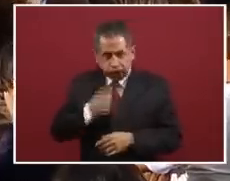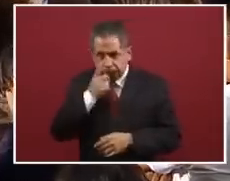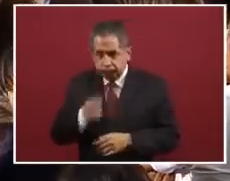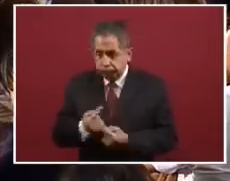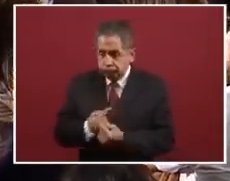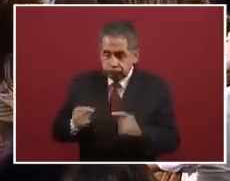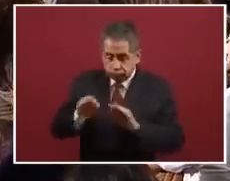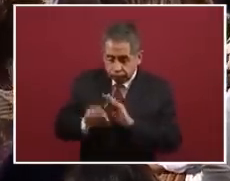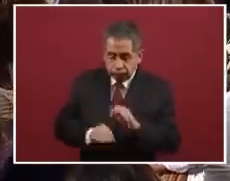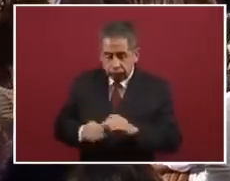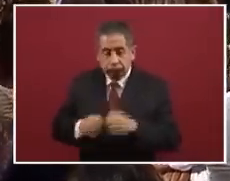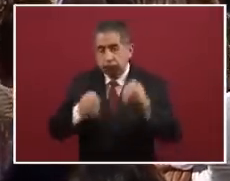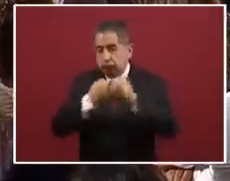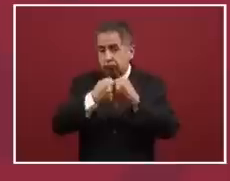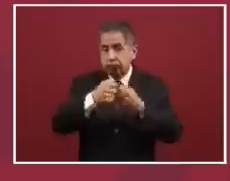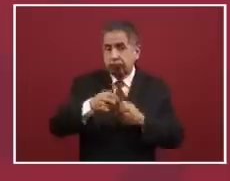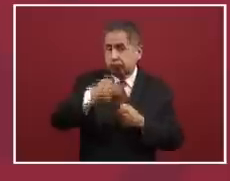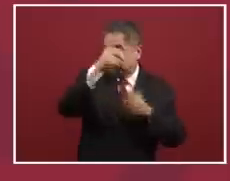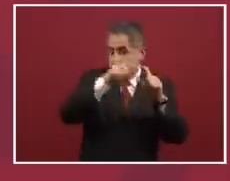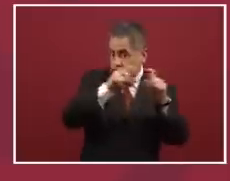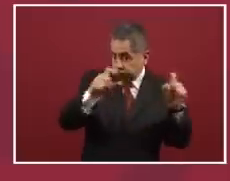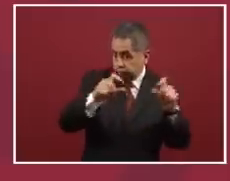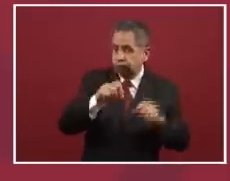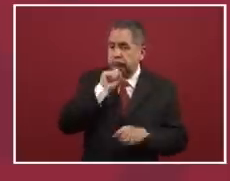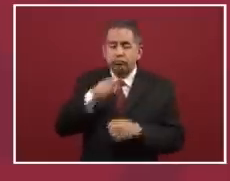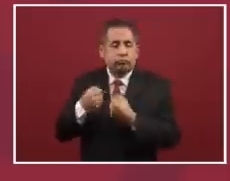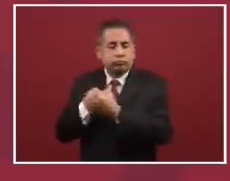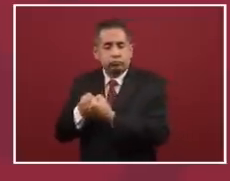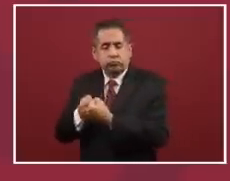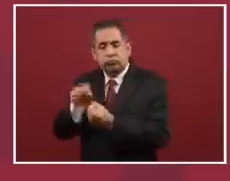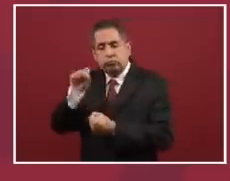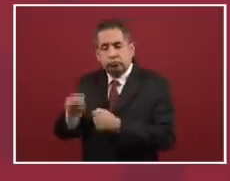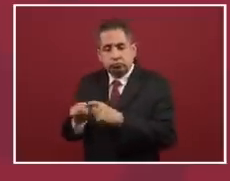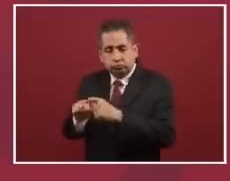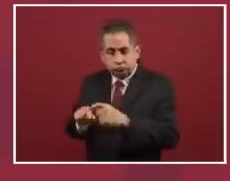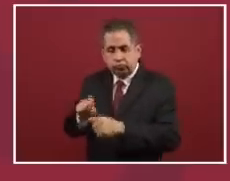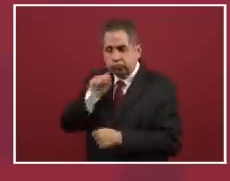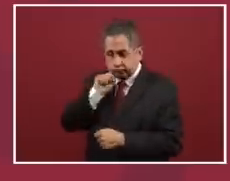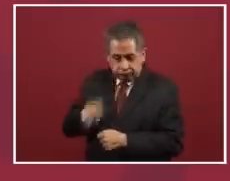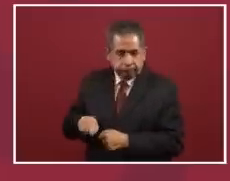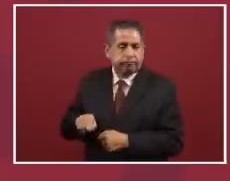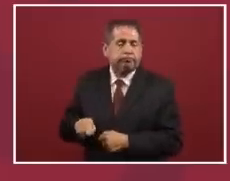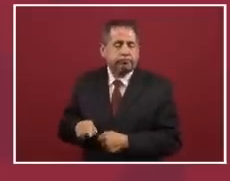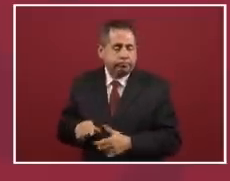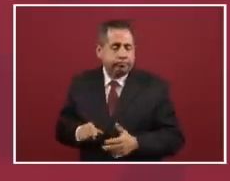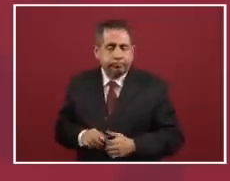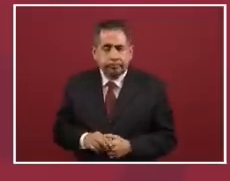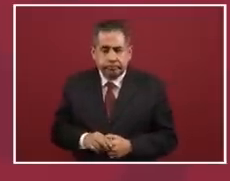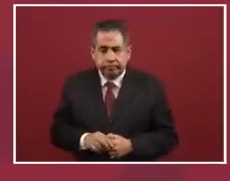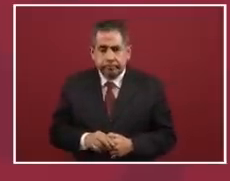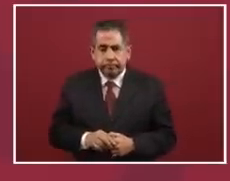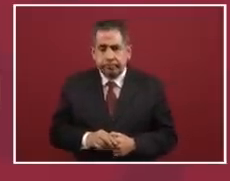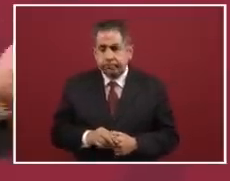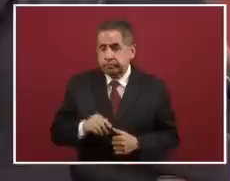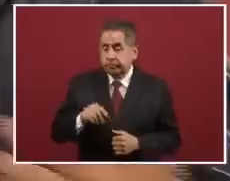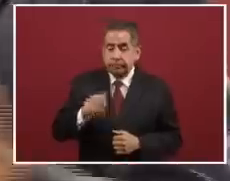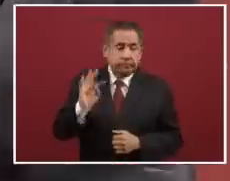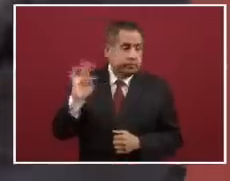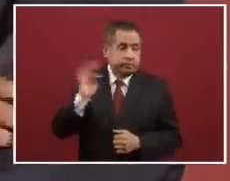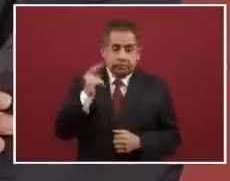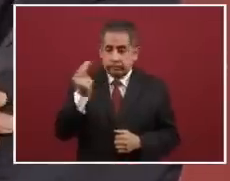tanto en la frontera norte como en la frontera sur. Y si es